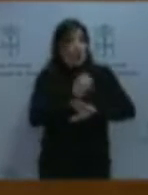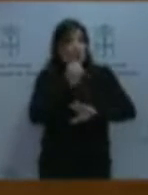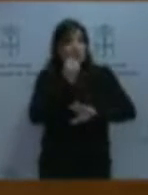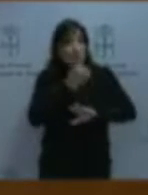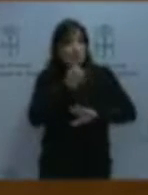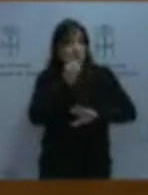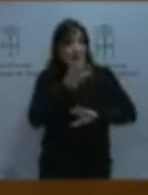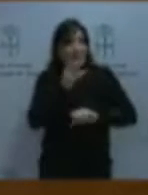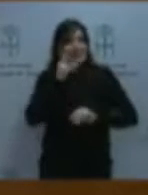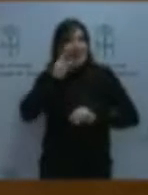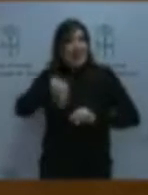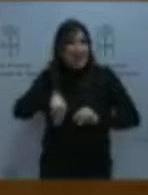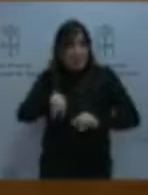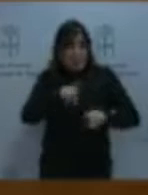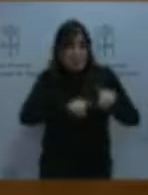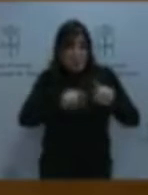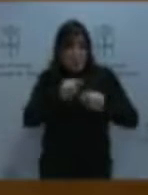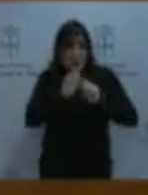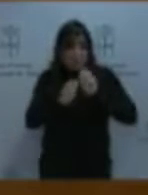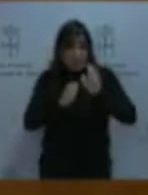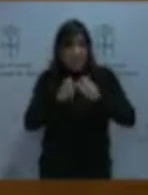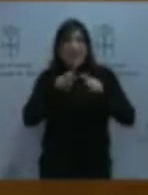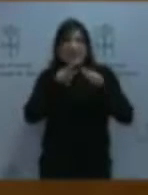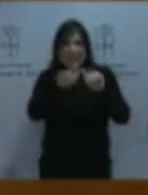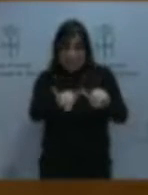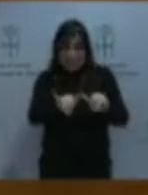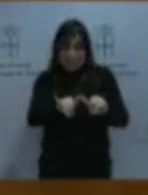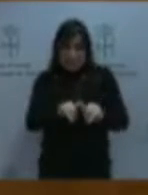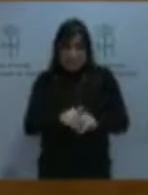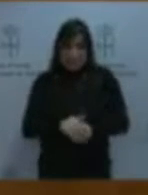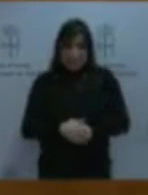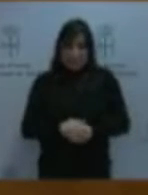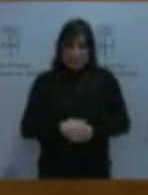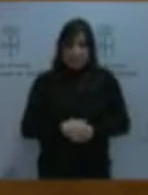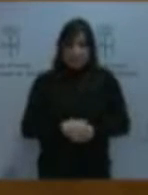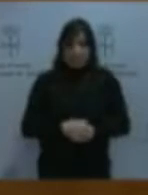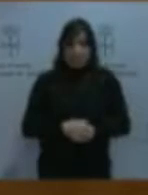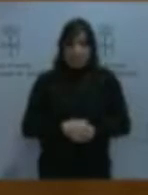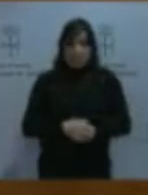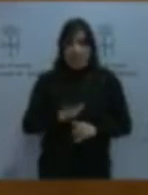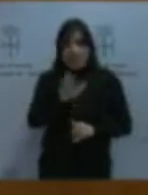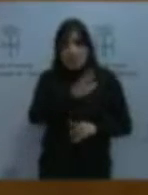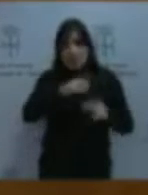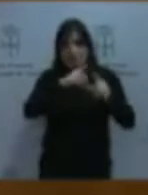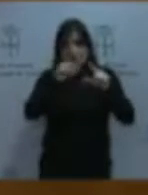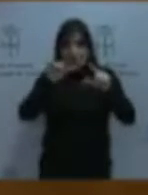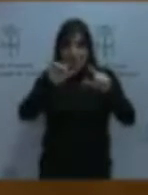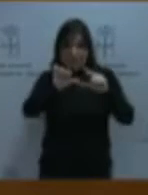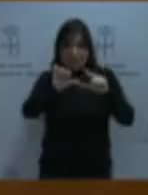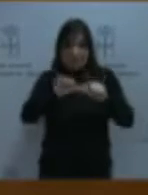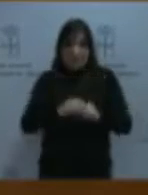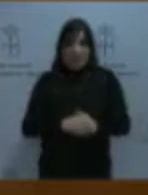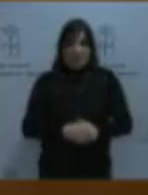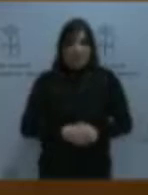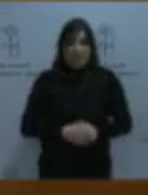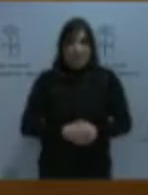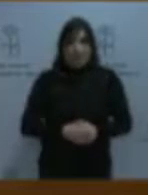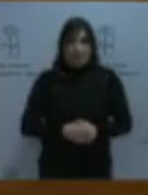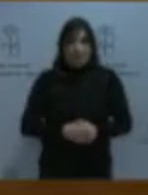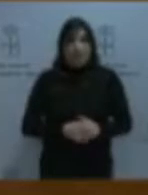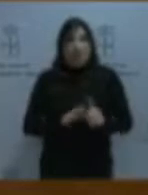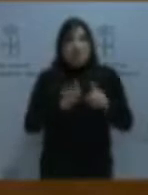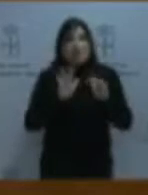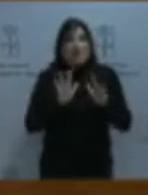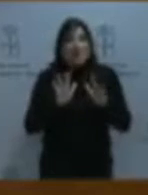contaminación que existía en el área central de Asturias. Pero no solo en el área central de Asturias están los